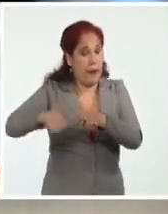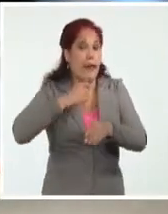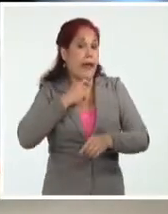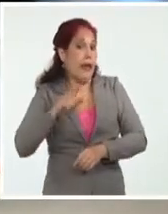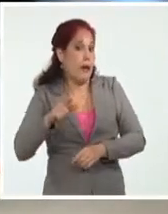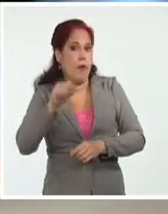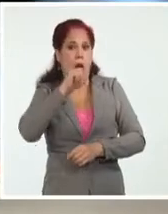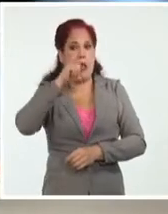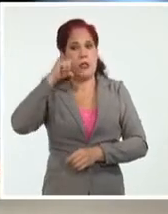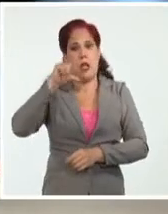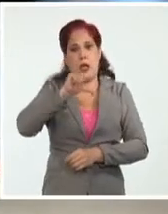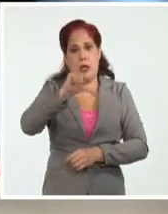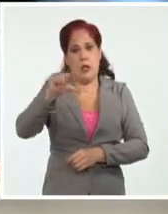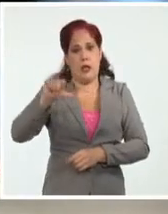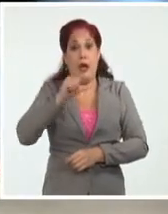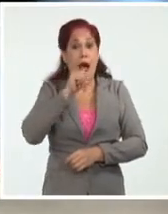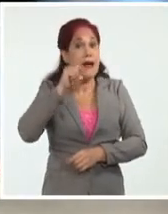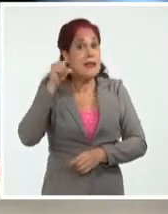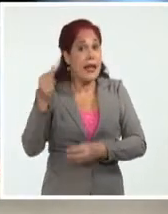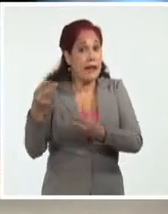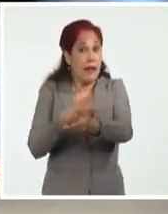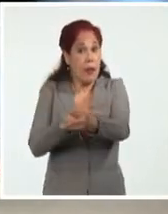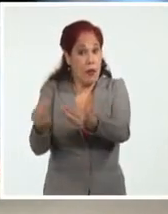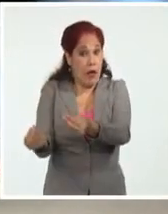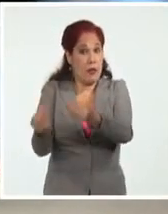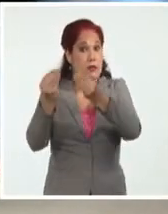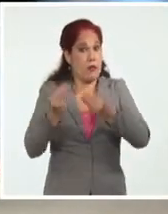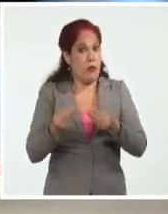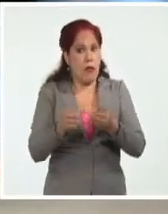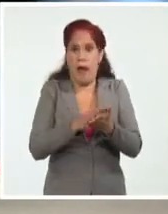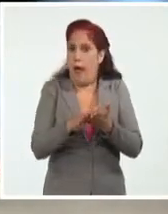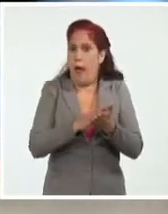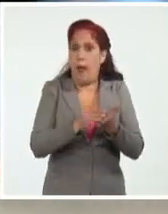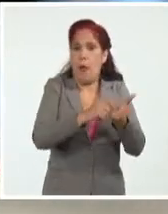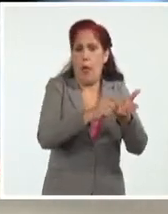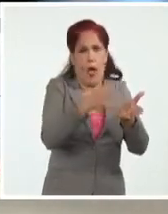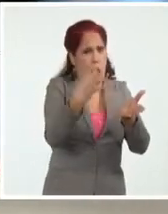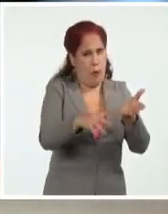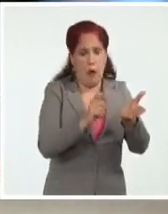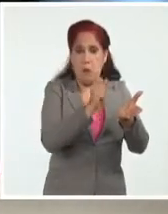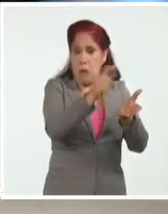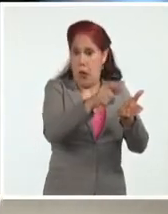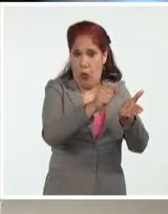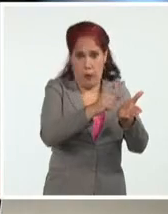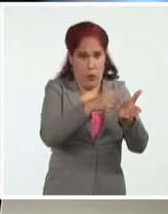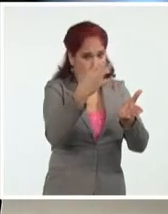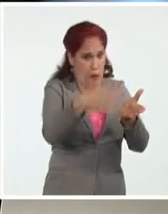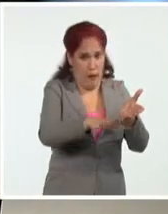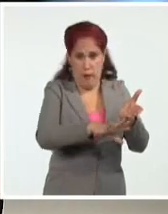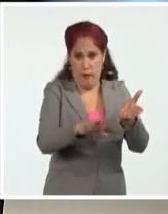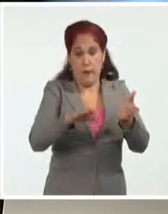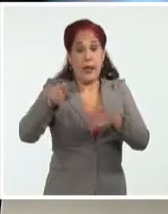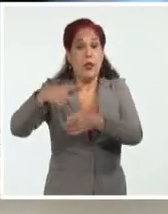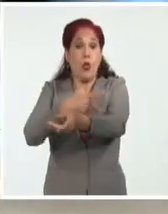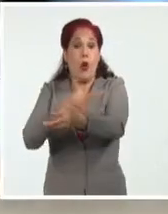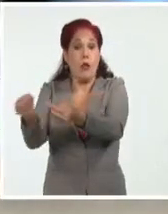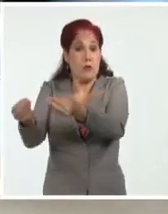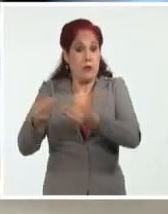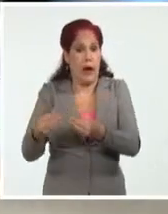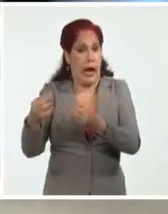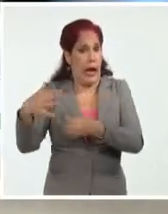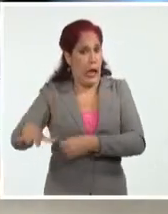el aceite. El aceite donado no tiene nada que ver con ese aceite que usted en el mes recibirá como parte de la canasta